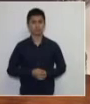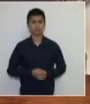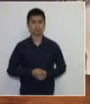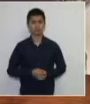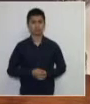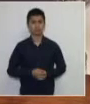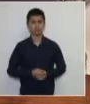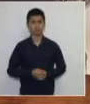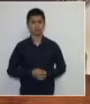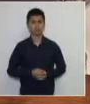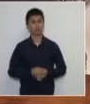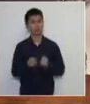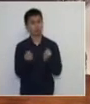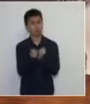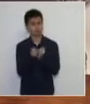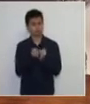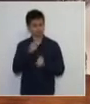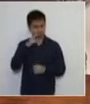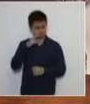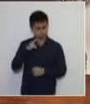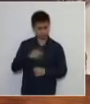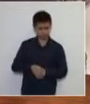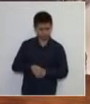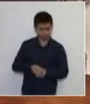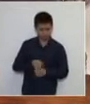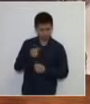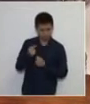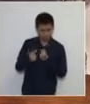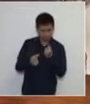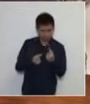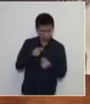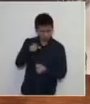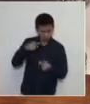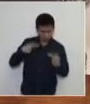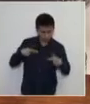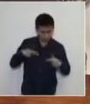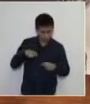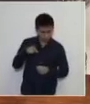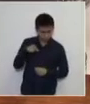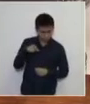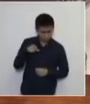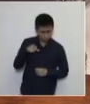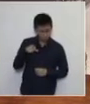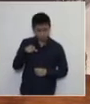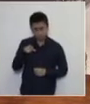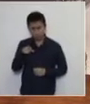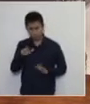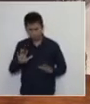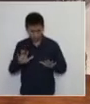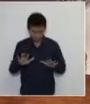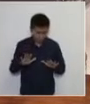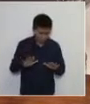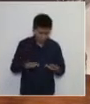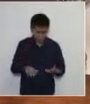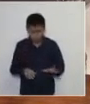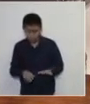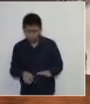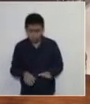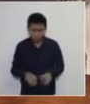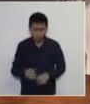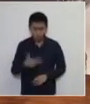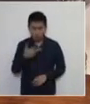y también se advertía algunas lesiones de algunas personas logrando contener y controlar a ocho